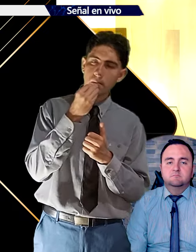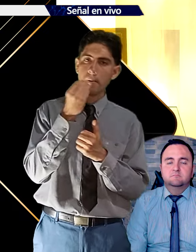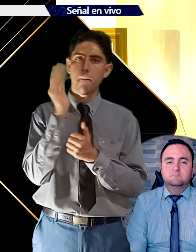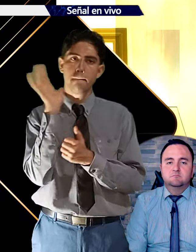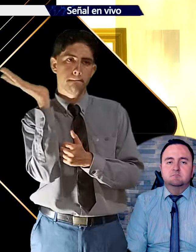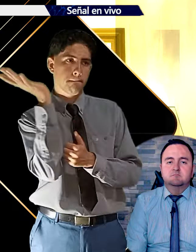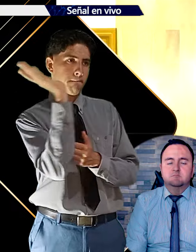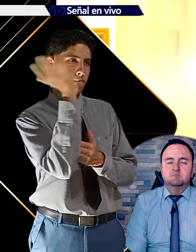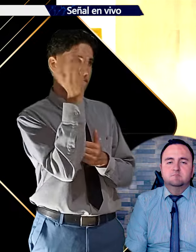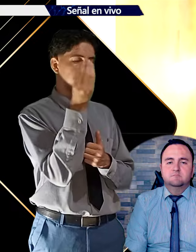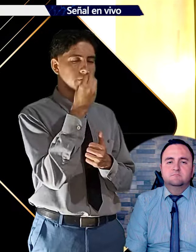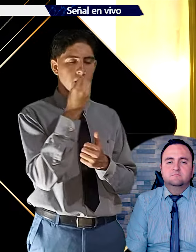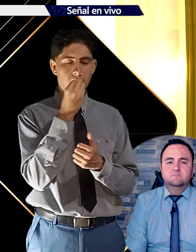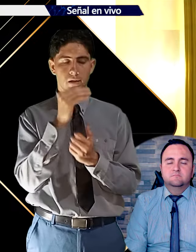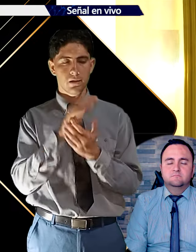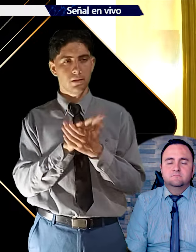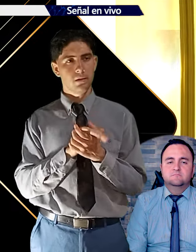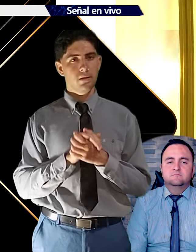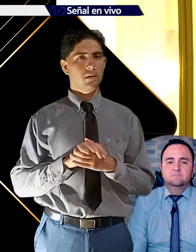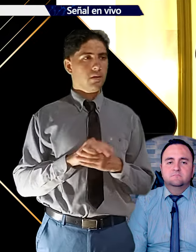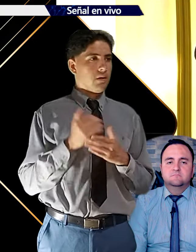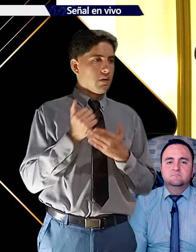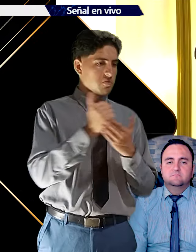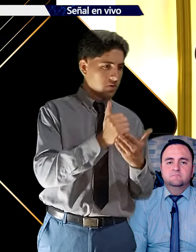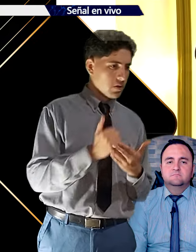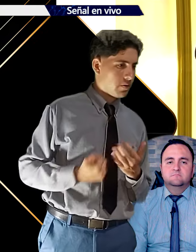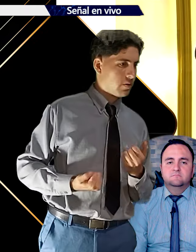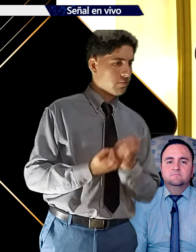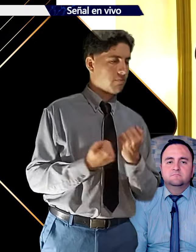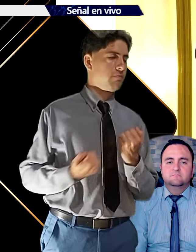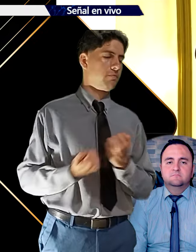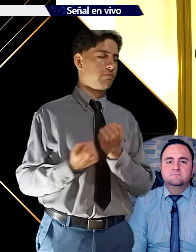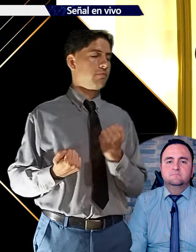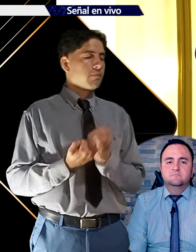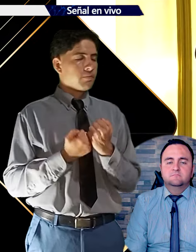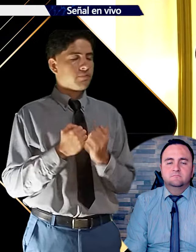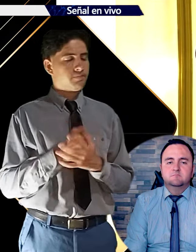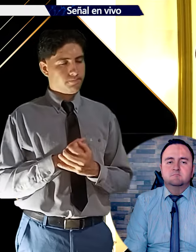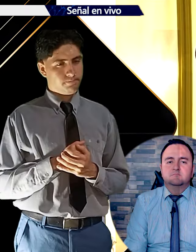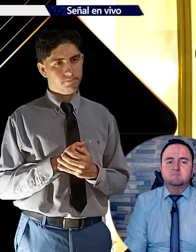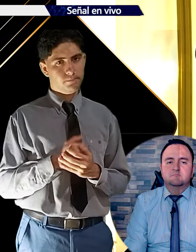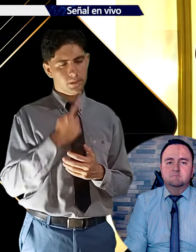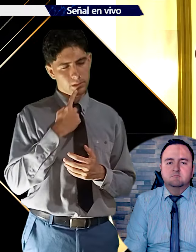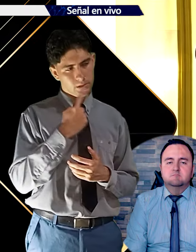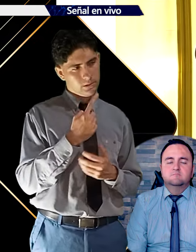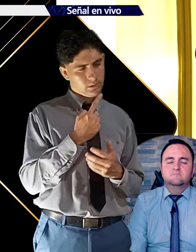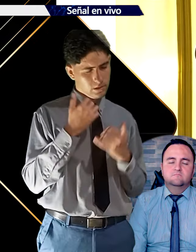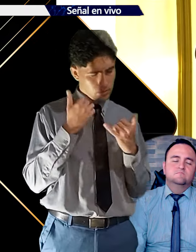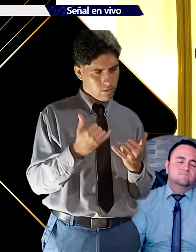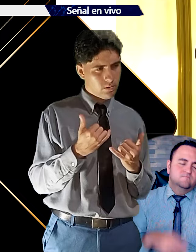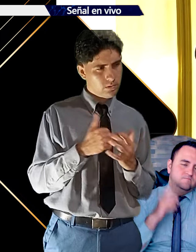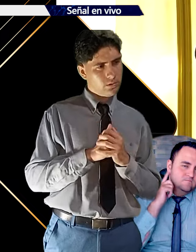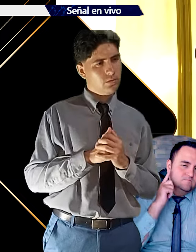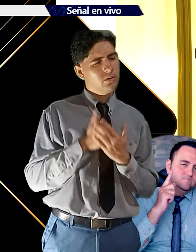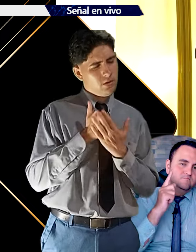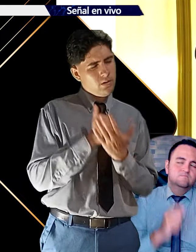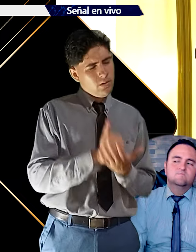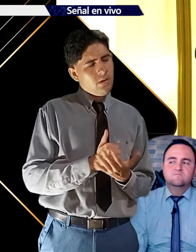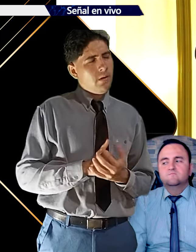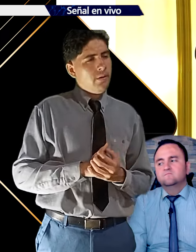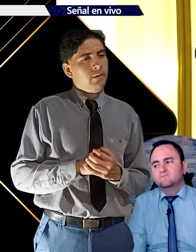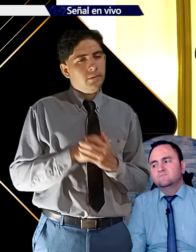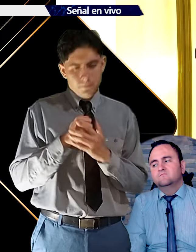comer pizza, le dedicaba tiempo, porque yo no le estaba dedicando tiempo, estaba demasiado entregada al trabajo de la iglesia como ayuda idónea y estaba descuidando mucho a mi hija.